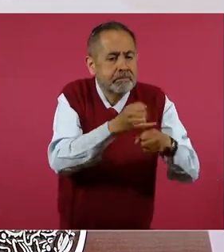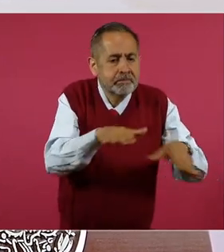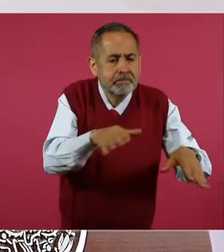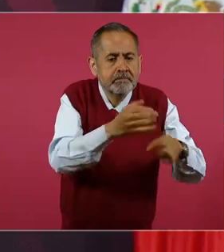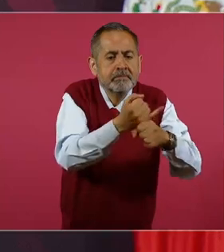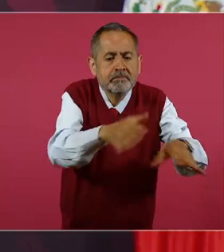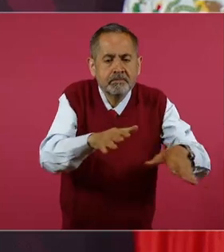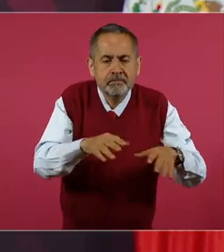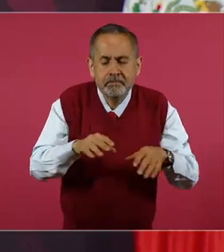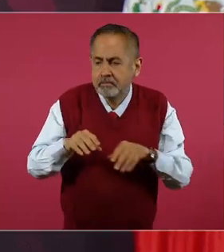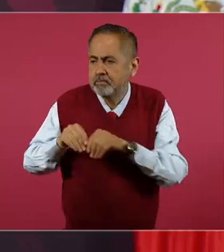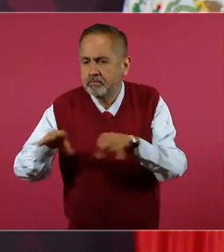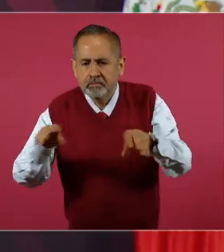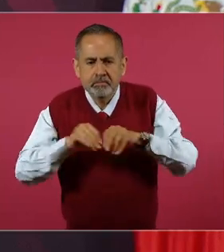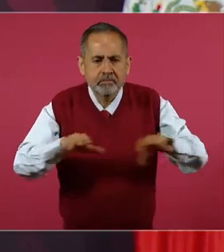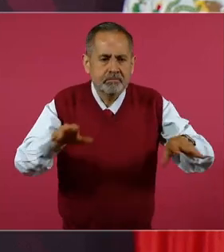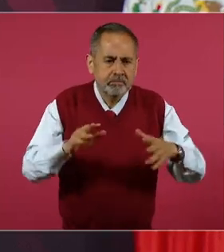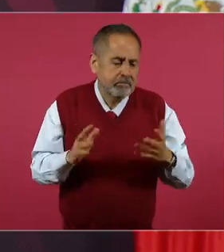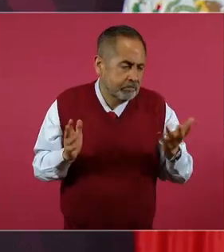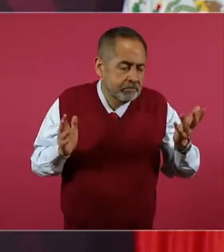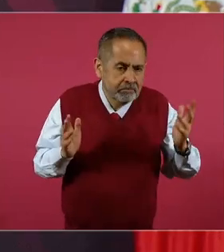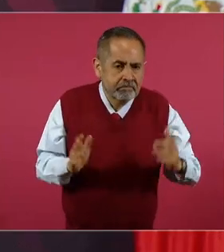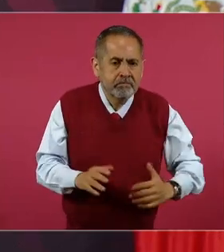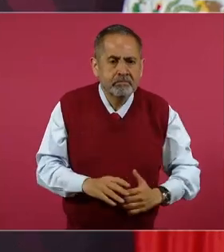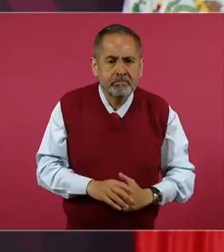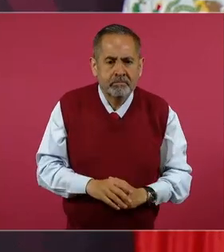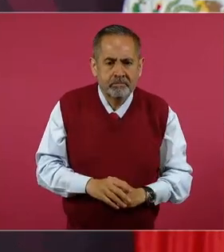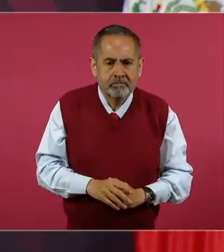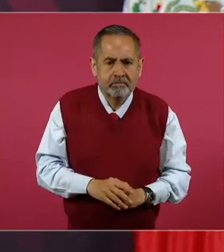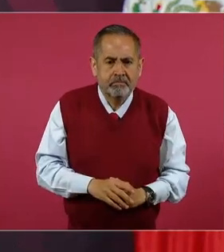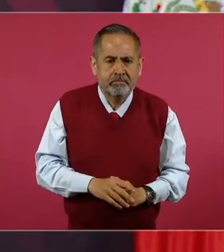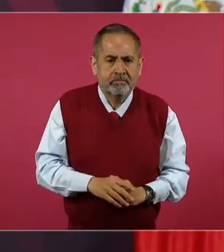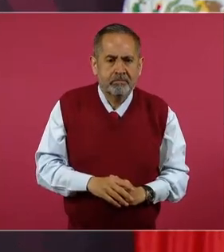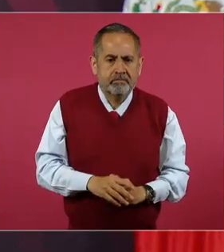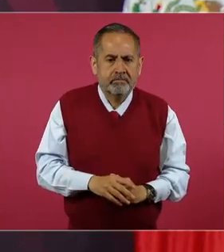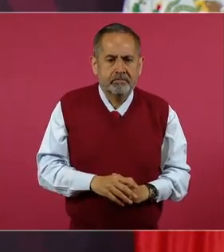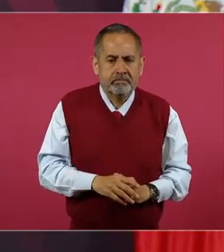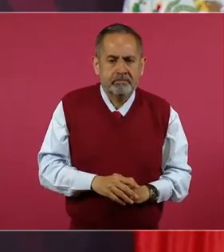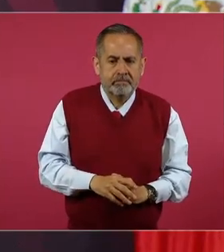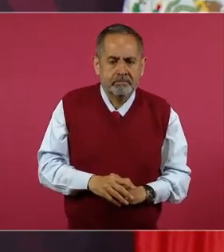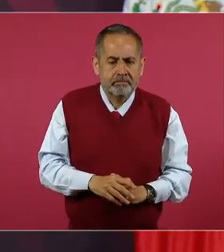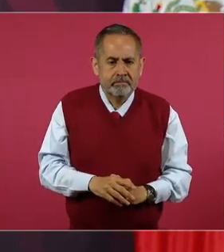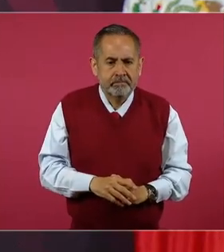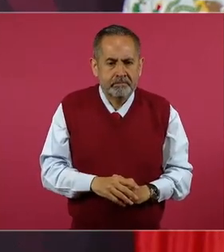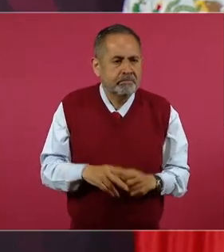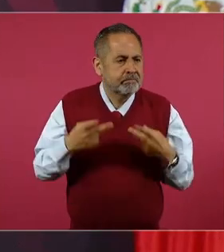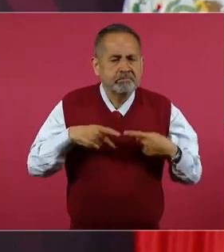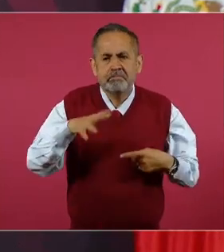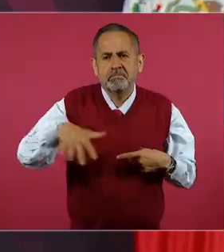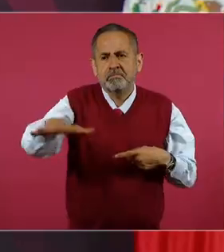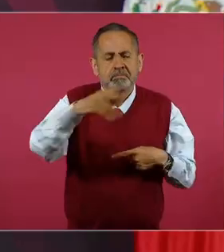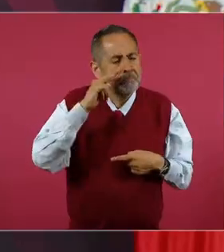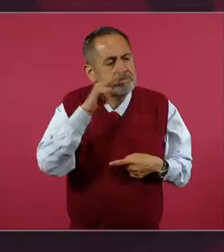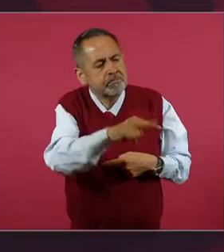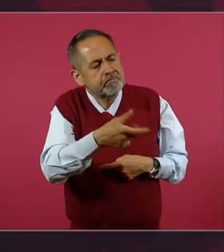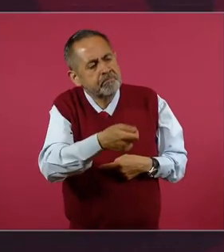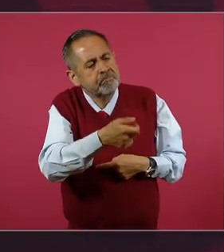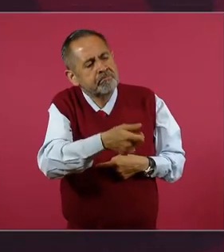esa información llegue a los ciudadanos, a las